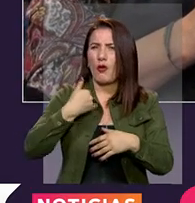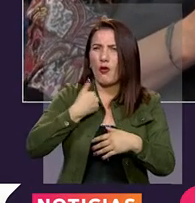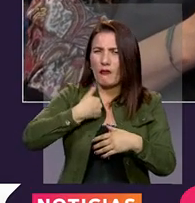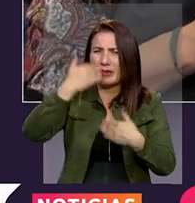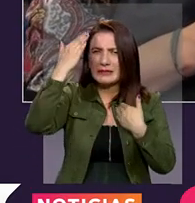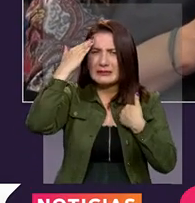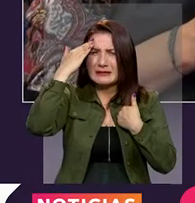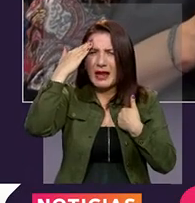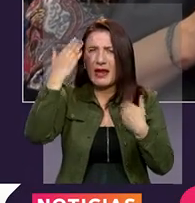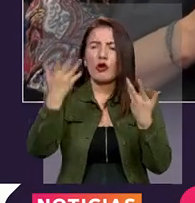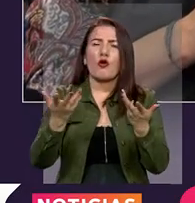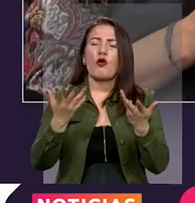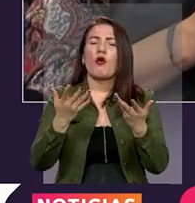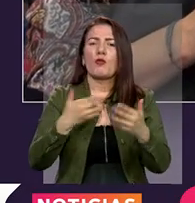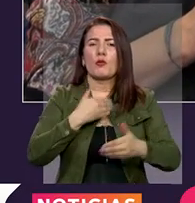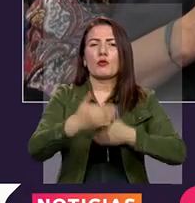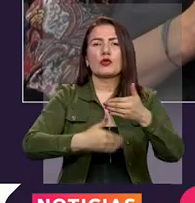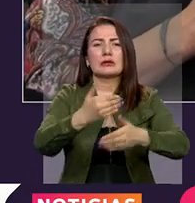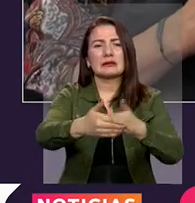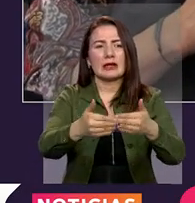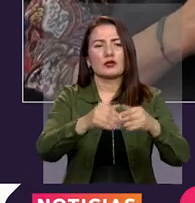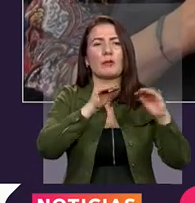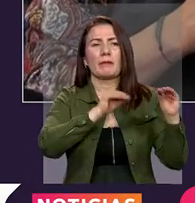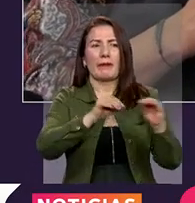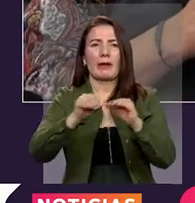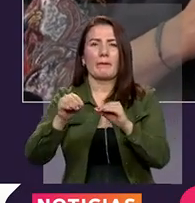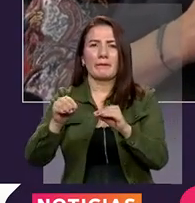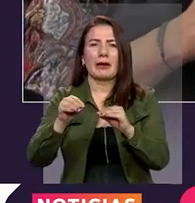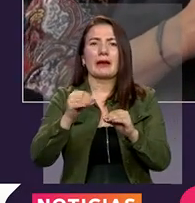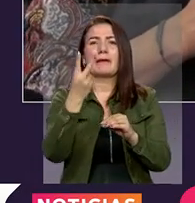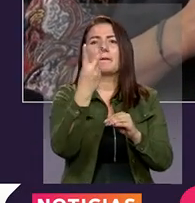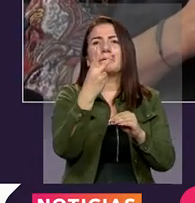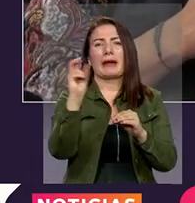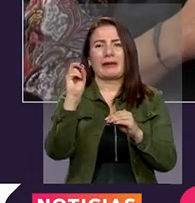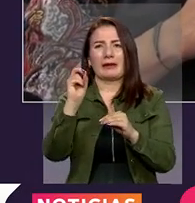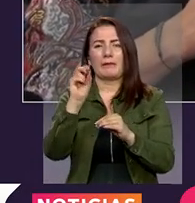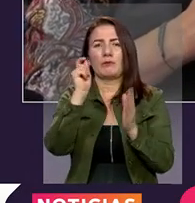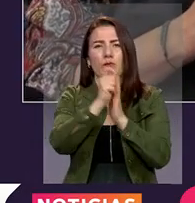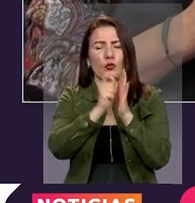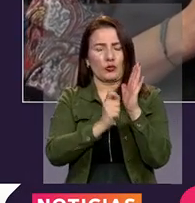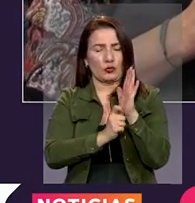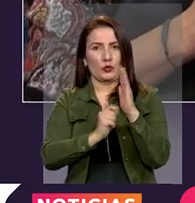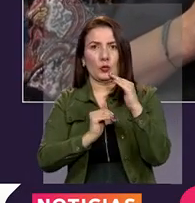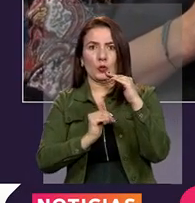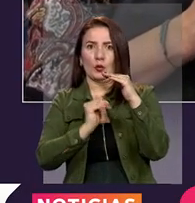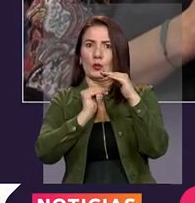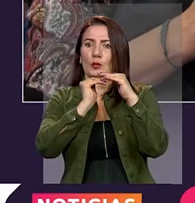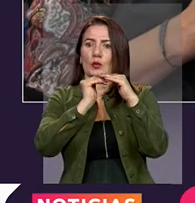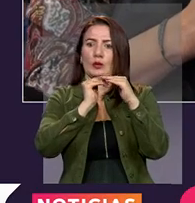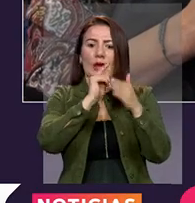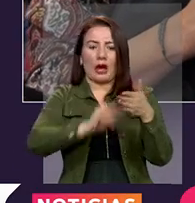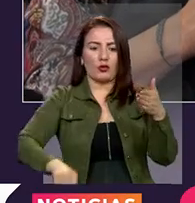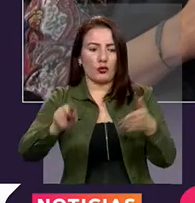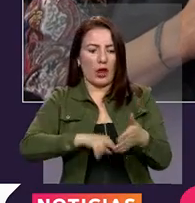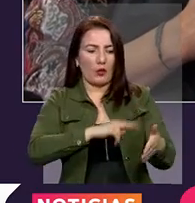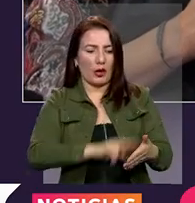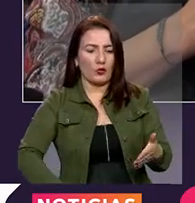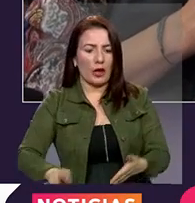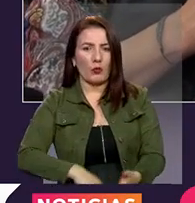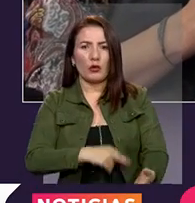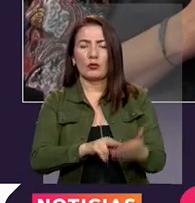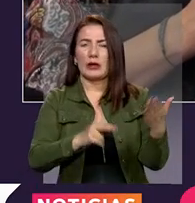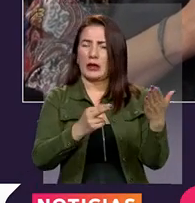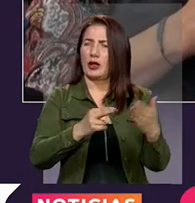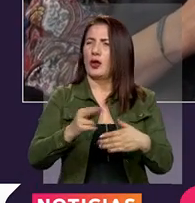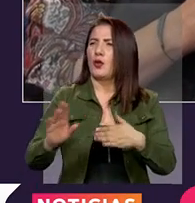jóvenes, cómo fueron esos procesos pedagógicos para llegar a un 20 puntos de tarjetones anulados, a los jurados